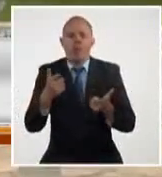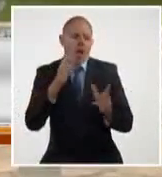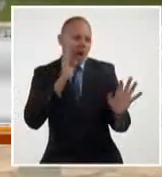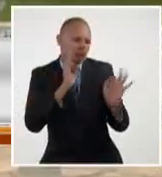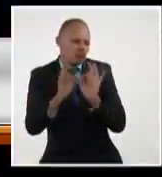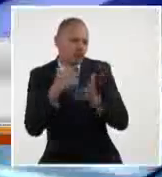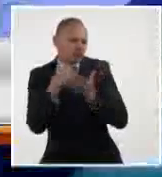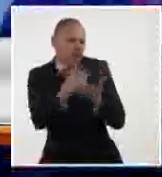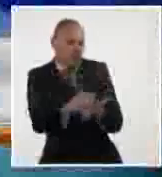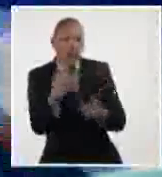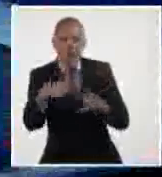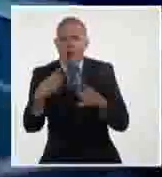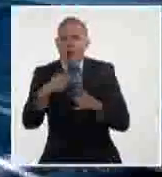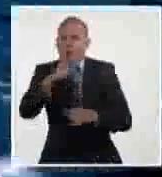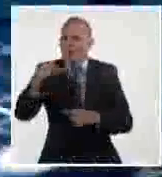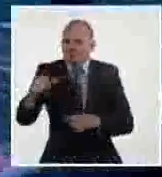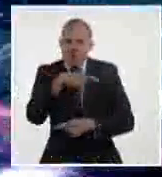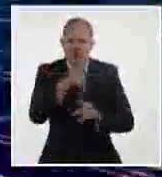sus países de origen.